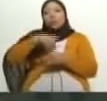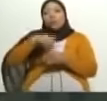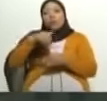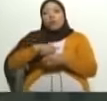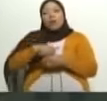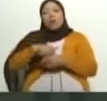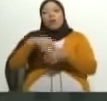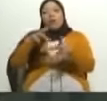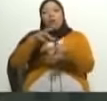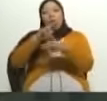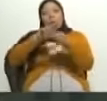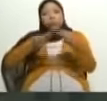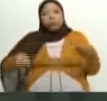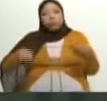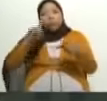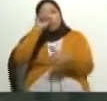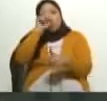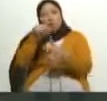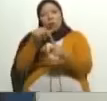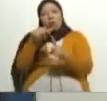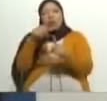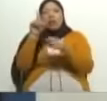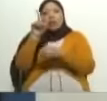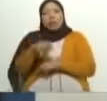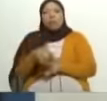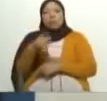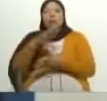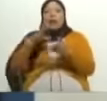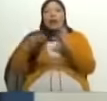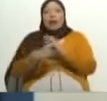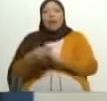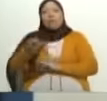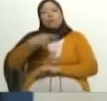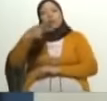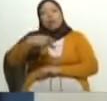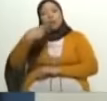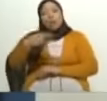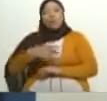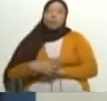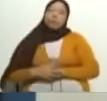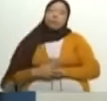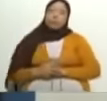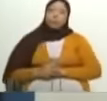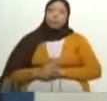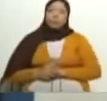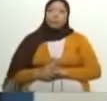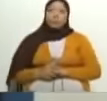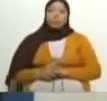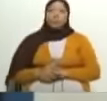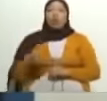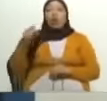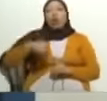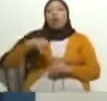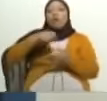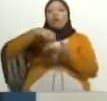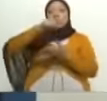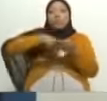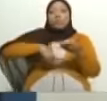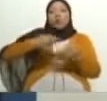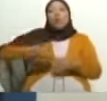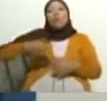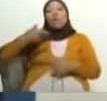concretas y lograr así el cambio político hoy firmamos un